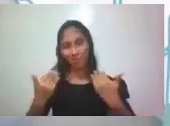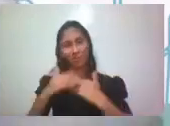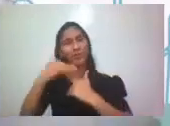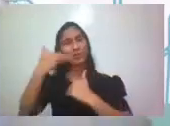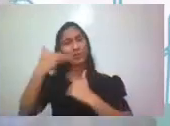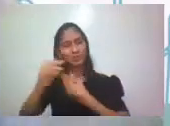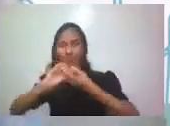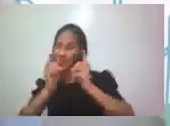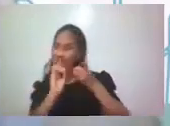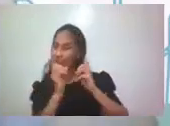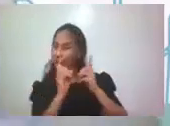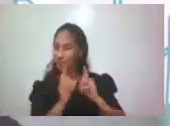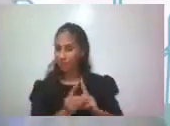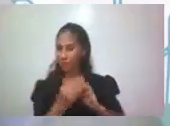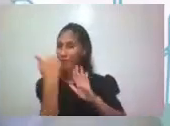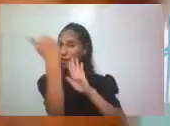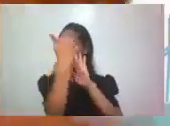adaptar